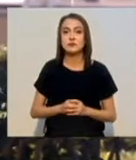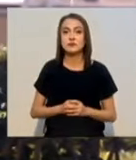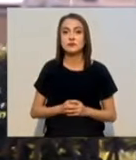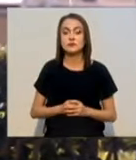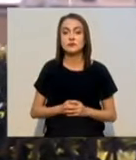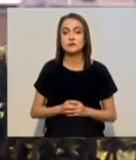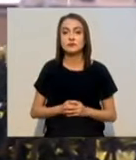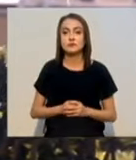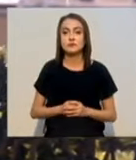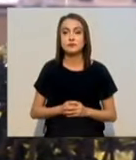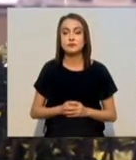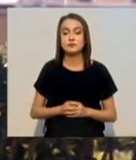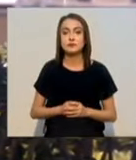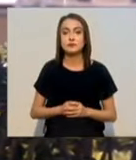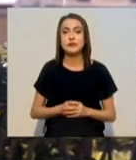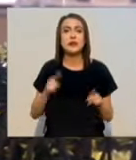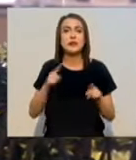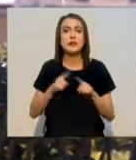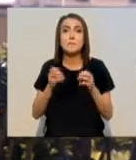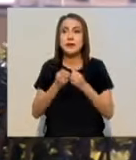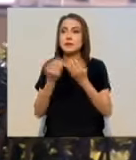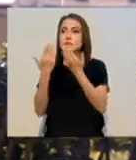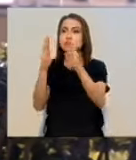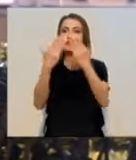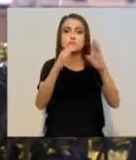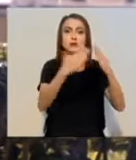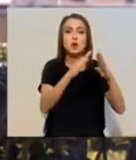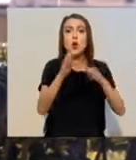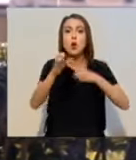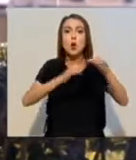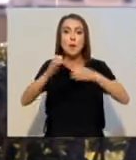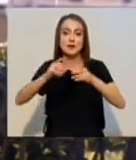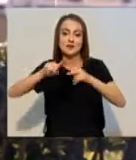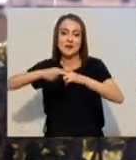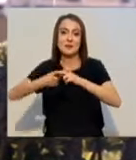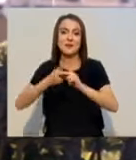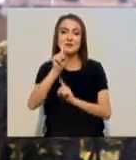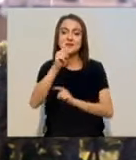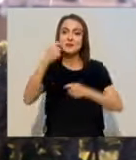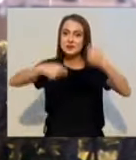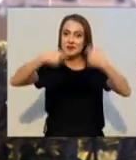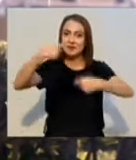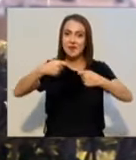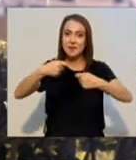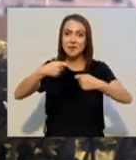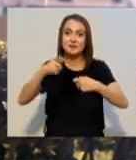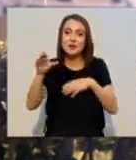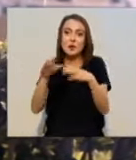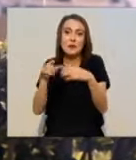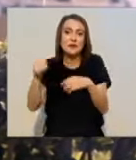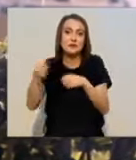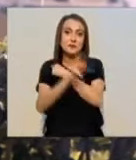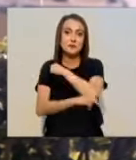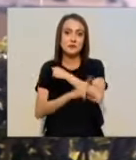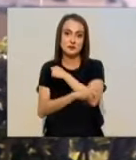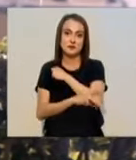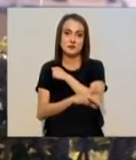cuenta el amplio nivel de apertura comercial que se da a partir del 1 de septiembre en el país,